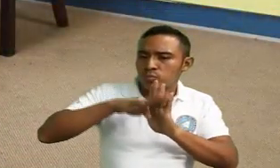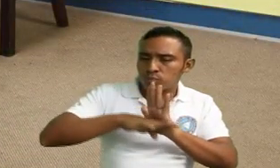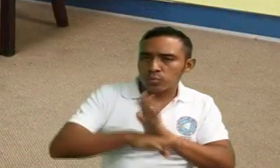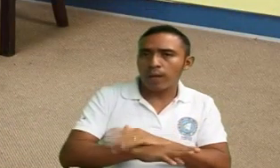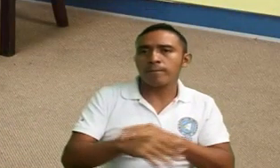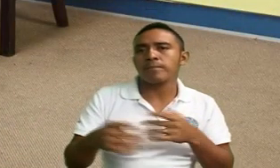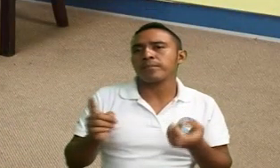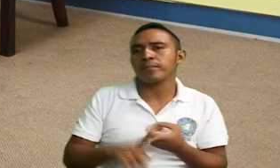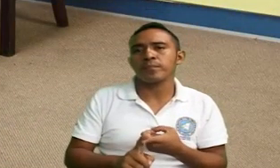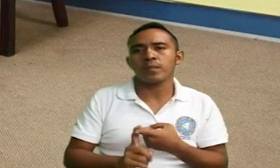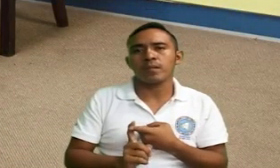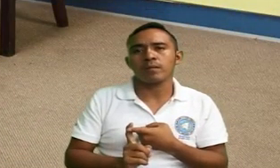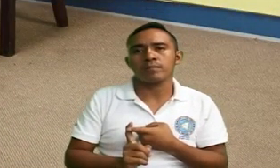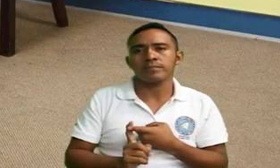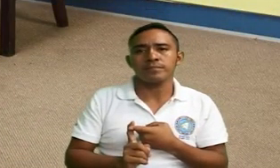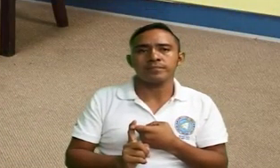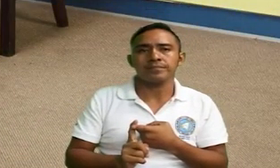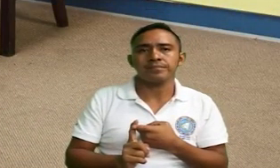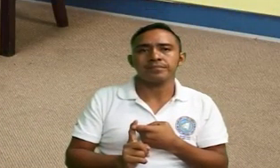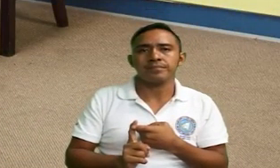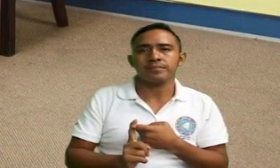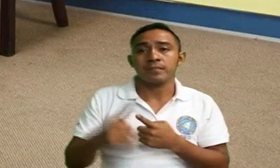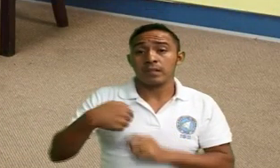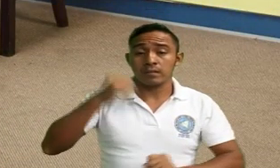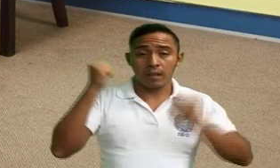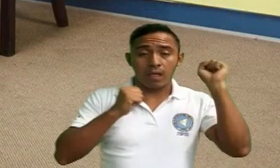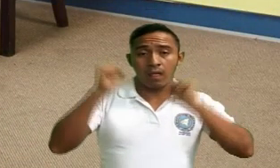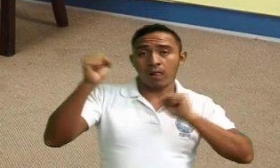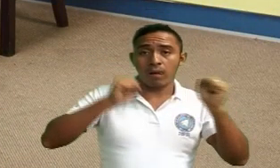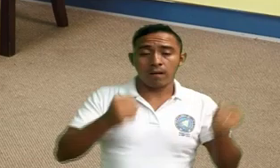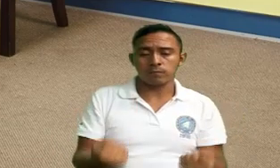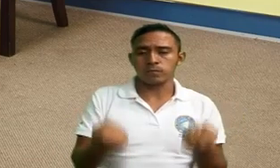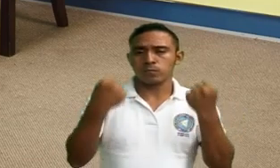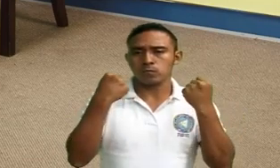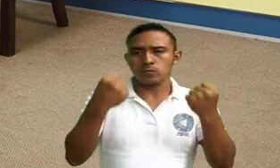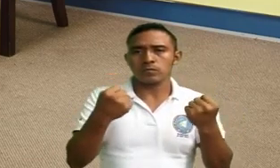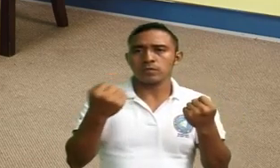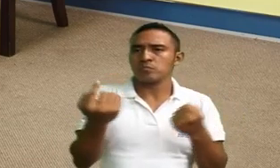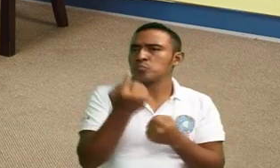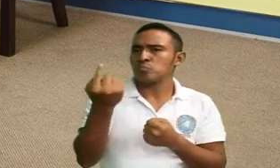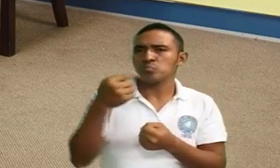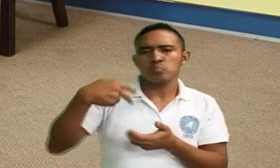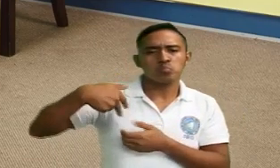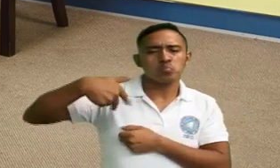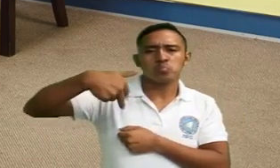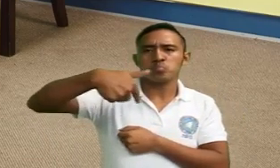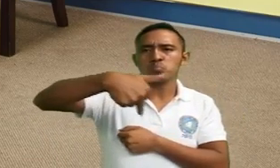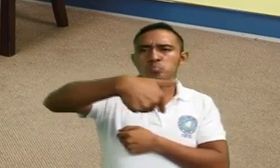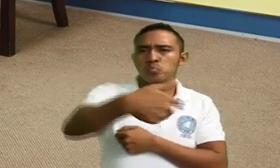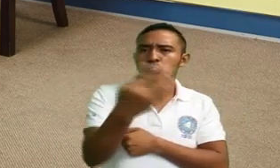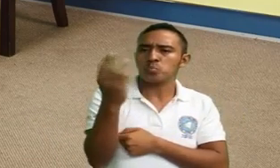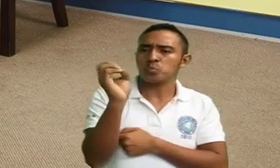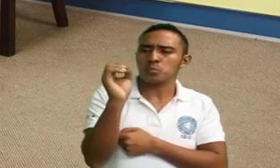física, llámese, por ejemplo, no necesariamente hacer ejercicio físico pesado. Con solo caminar